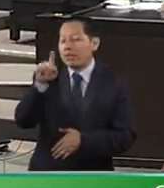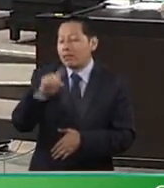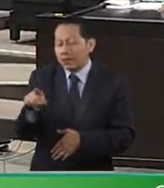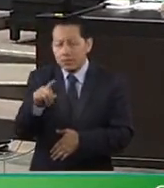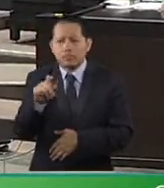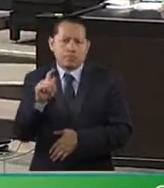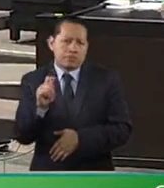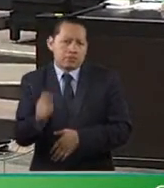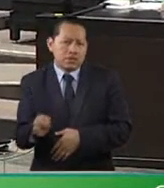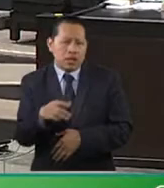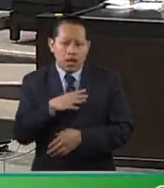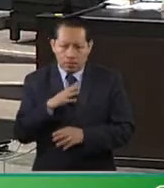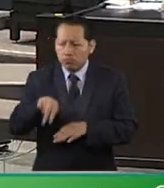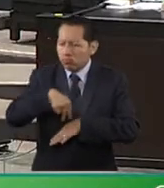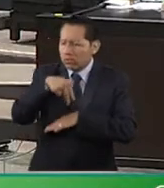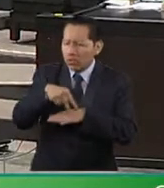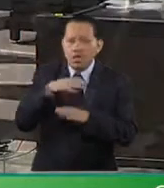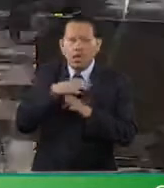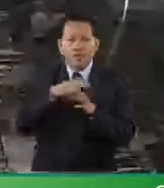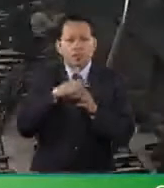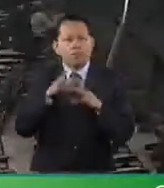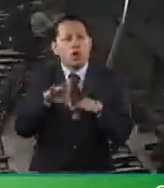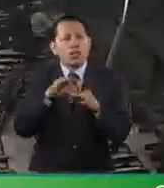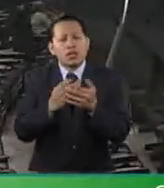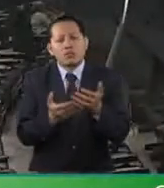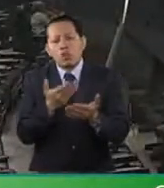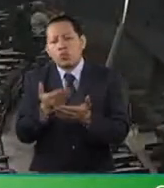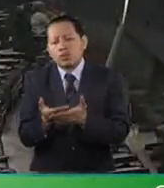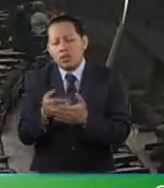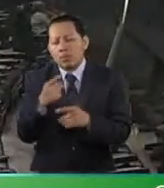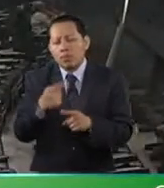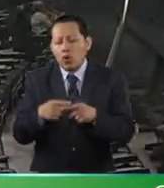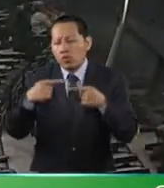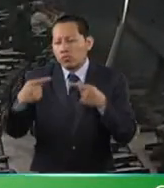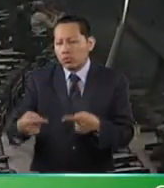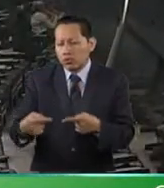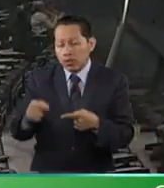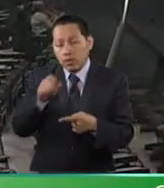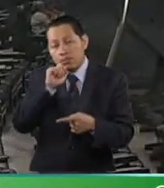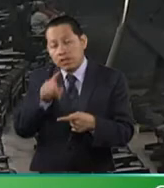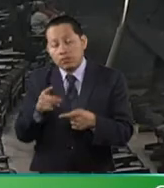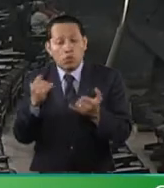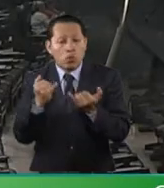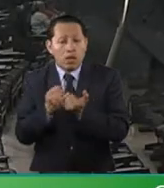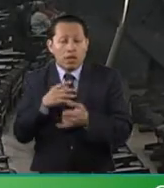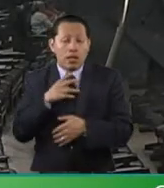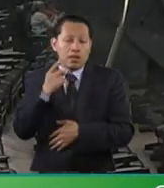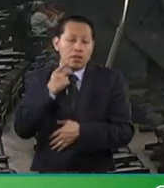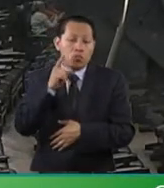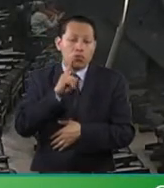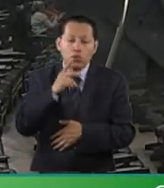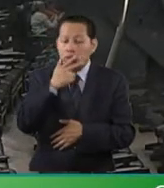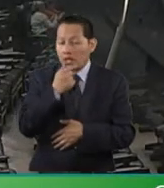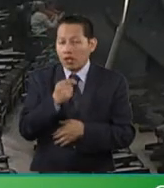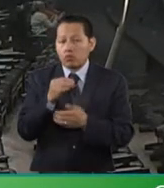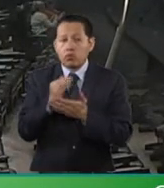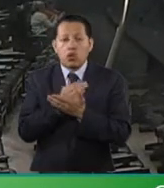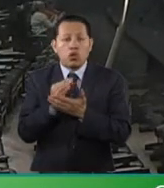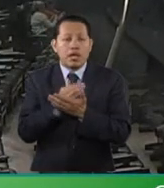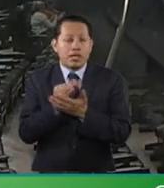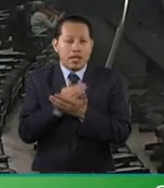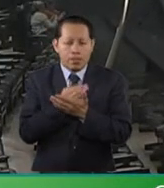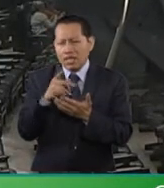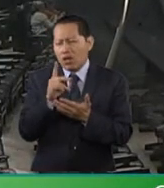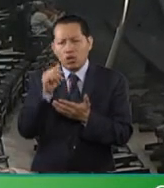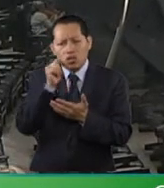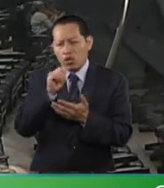escuchado importantes propuestas presentadas por la oposición y también por diputadas y diputados de Morena, pero